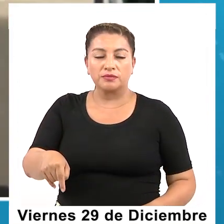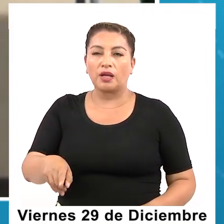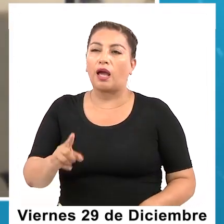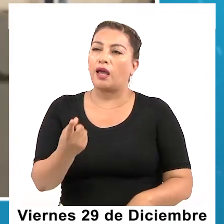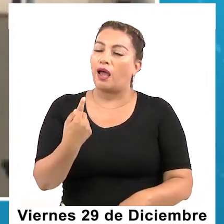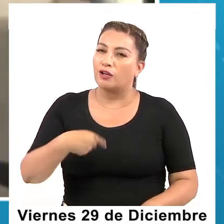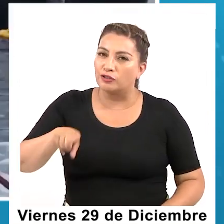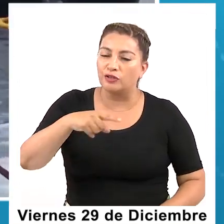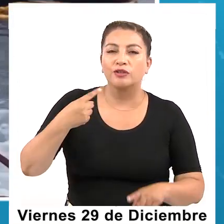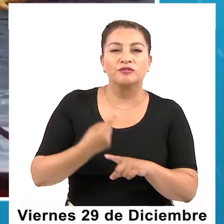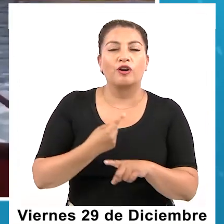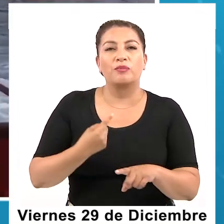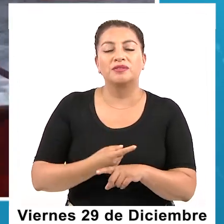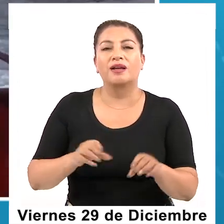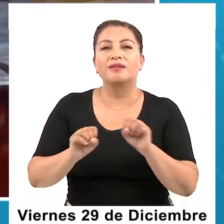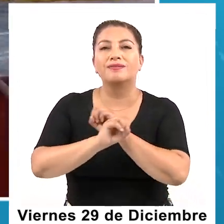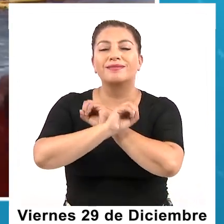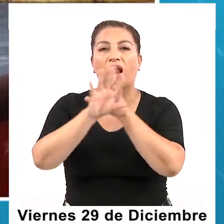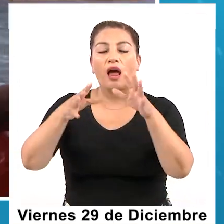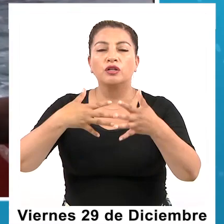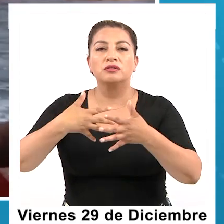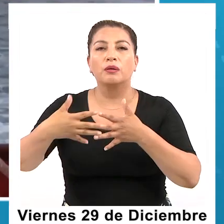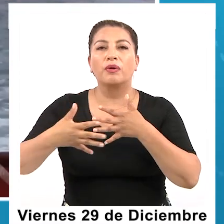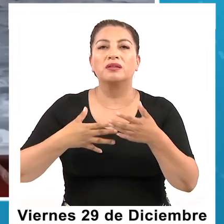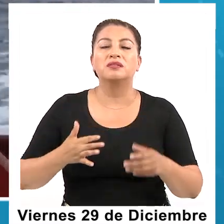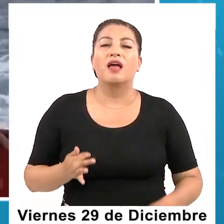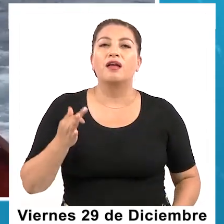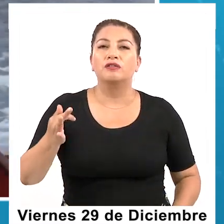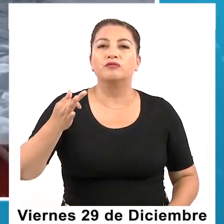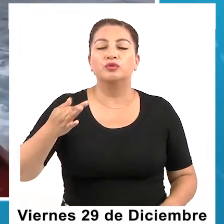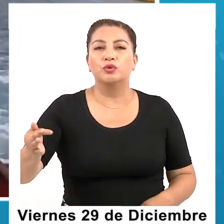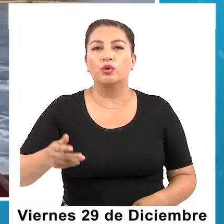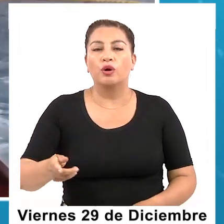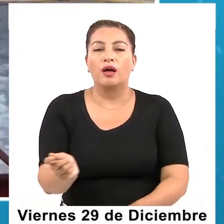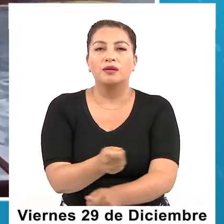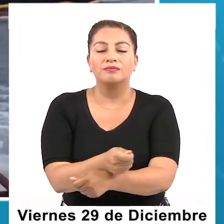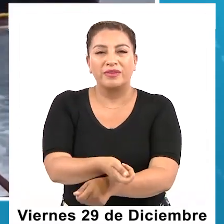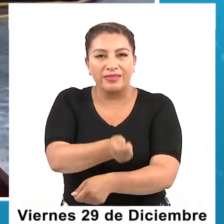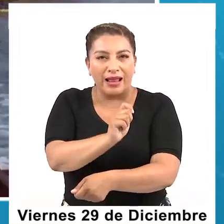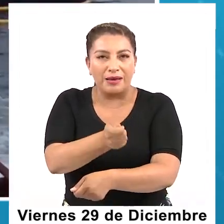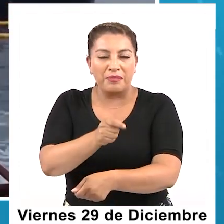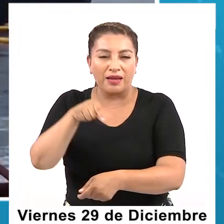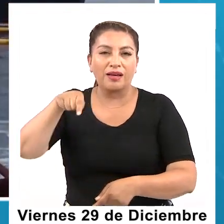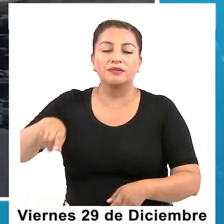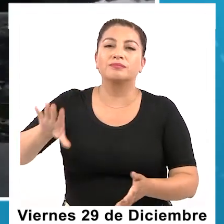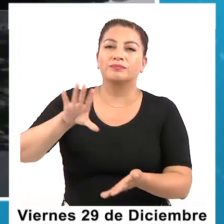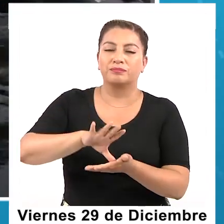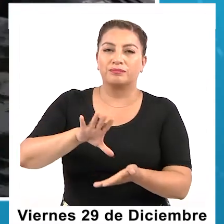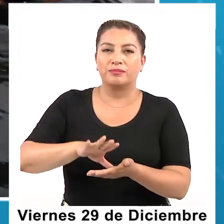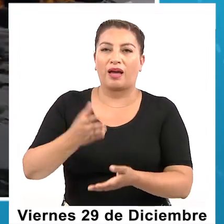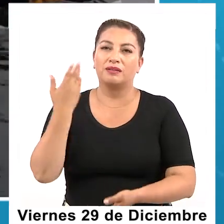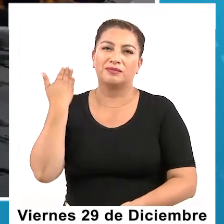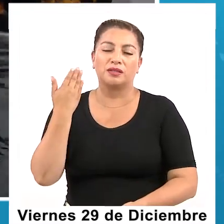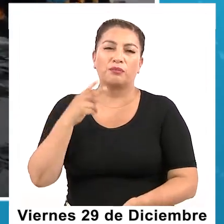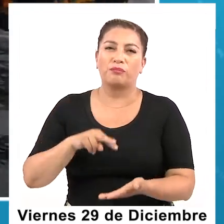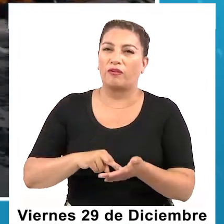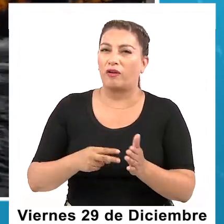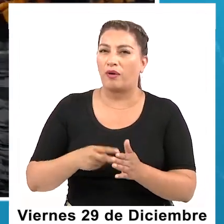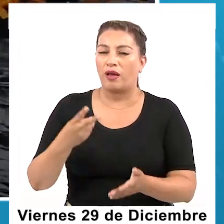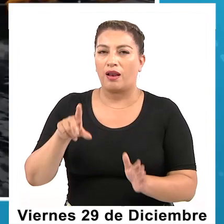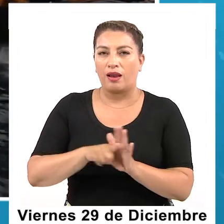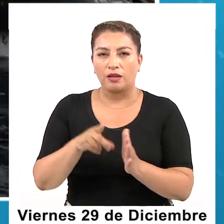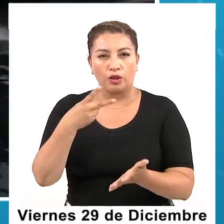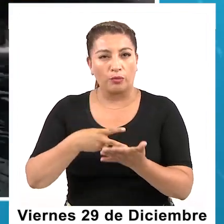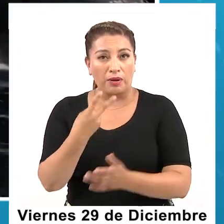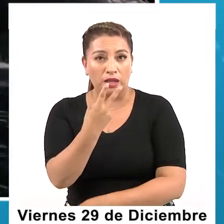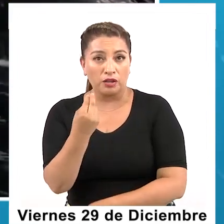discutir de manera transparente y clara cuál es el futuro de la pesca artesanal en nuestro país, que fue la más golpeada con la ley del 2012, particularmente en la región